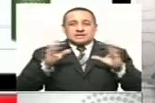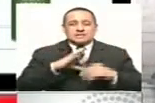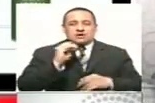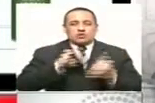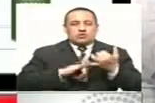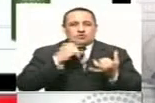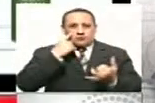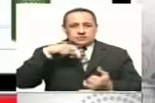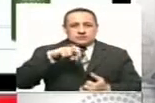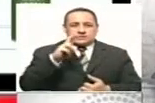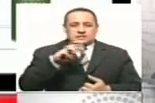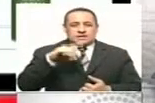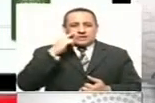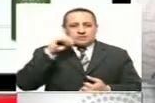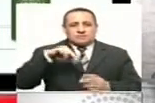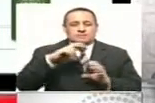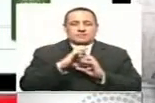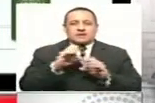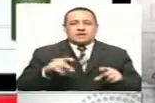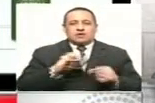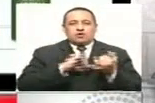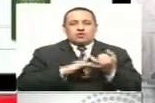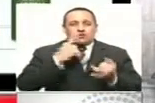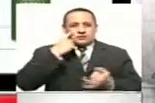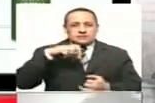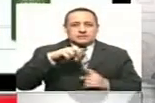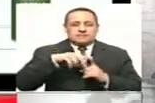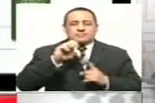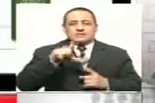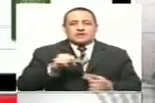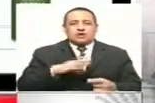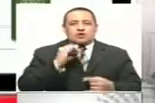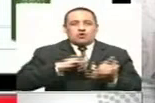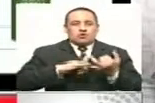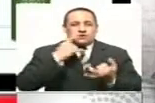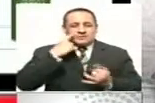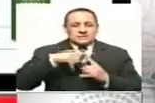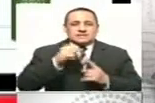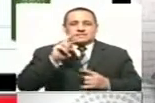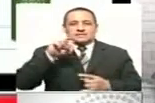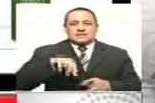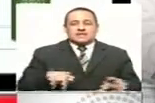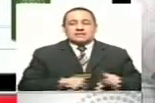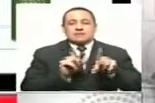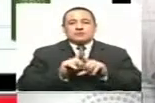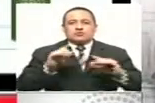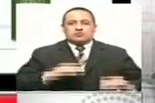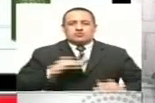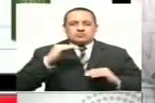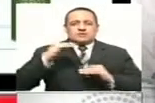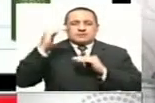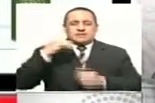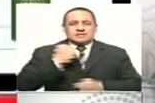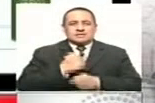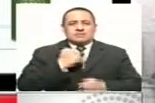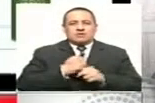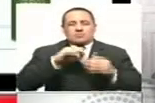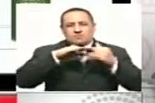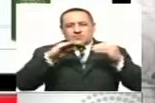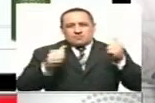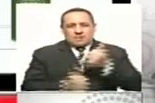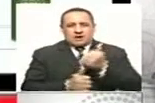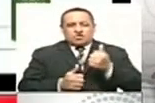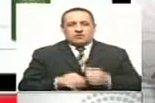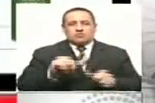OCINERMIN, dígase OCITEL, SUNAS, OCITRAN, ¿no? Hay un nivel de ejecución también bajo,